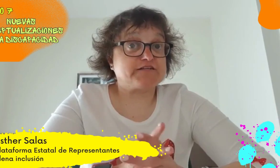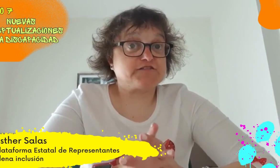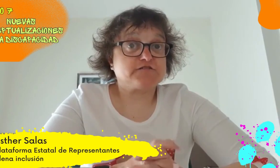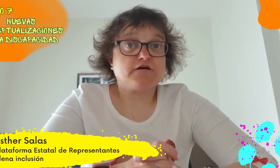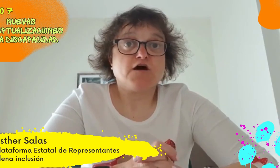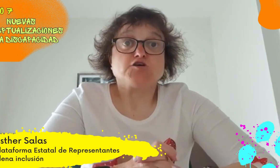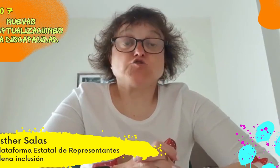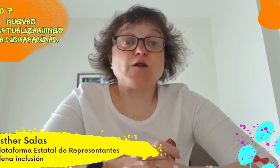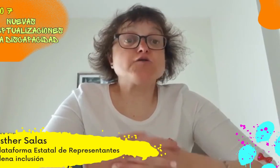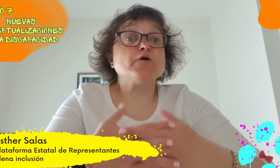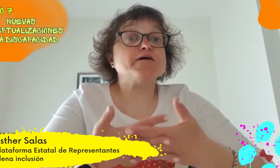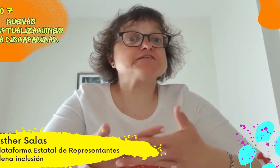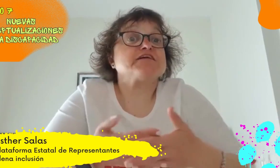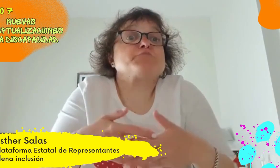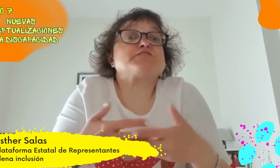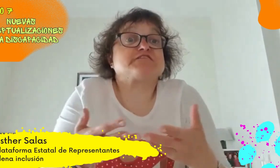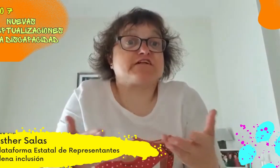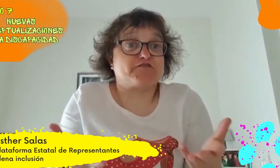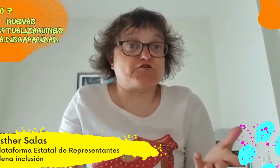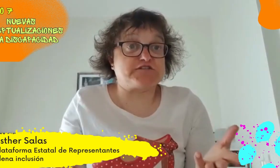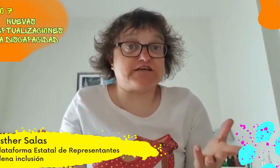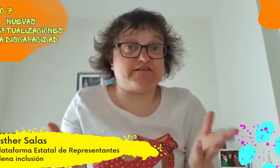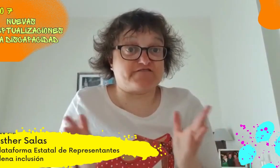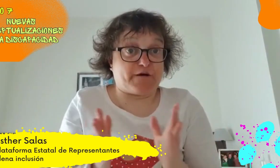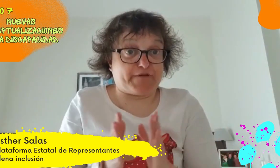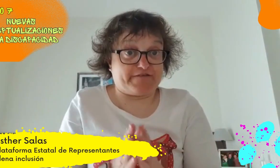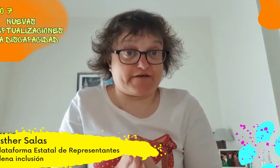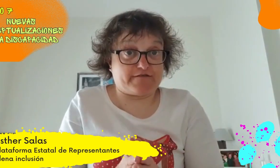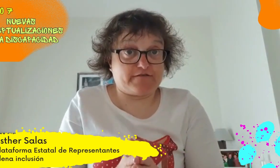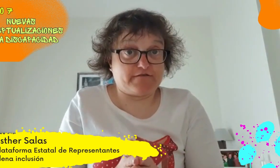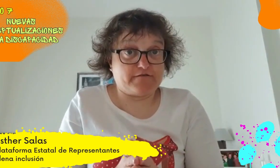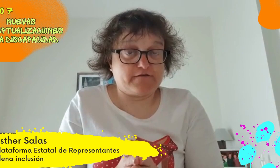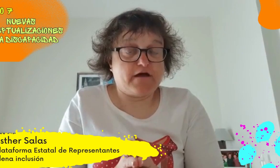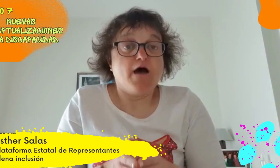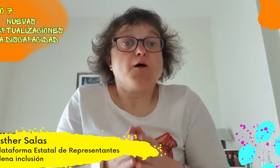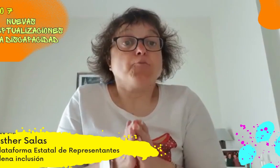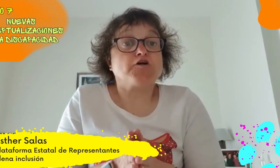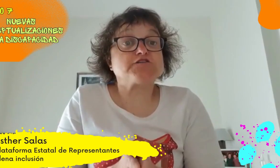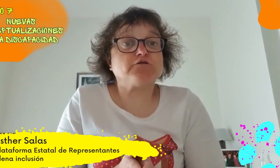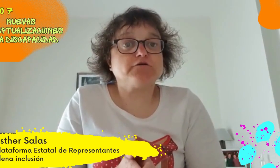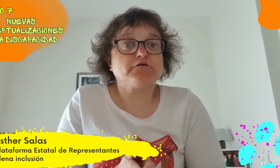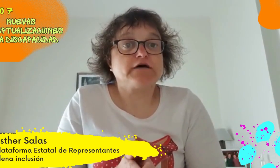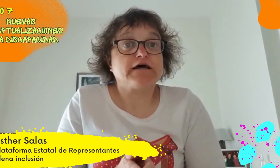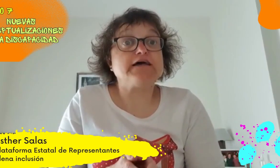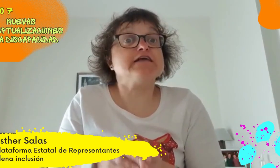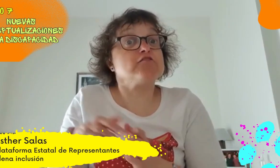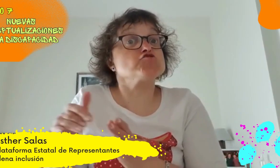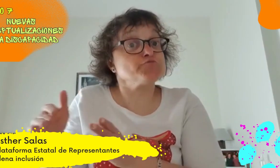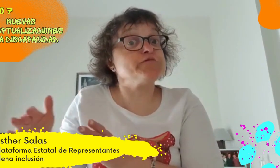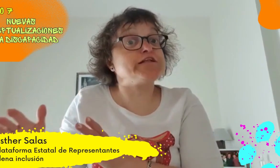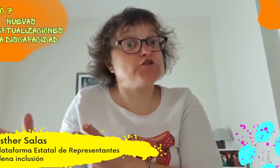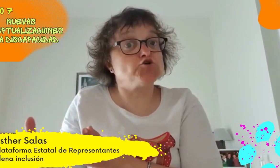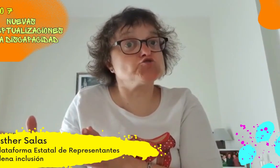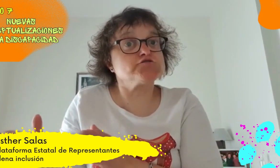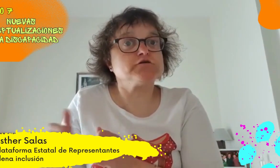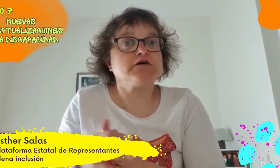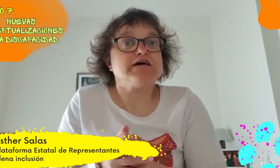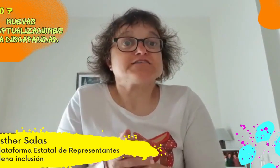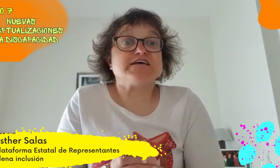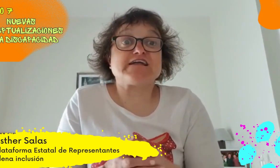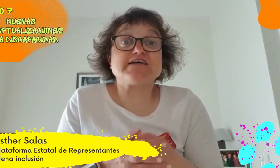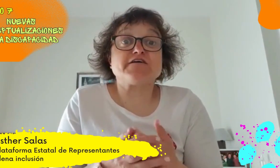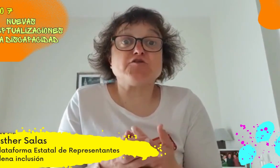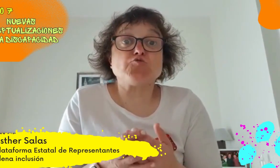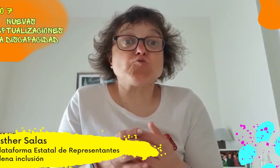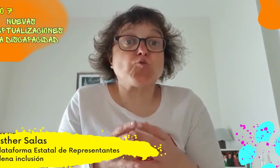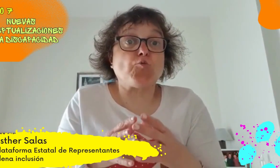de debates sobre las nuevas representaciones de la discapacidad. Por eso, en el 2022,